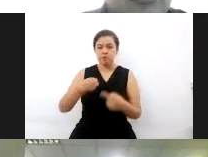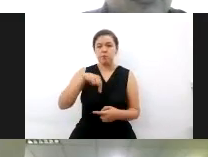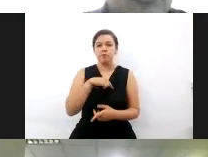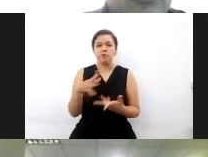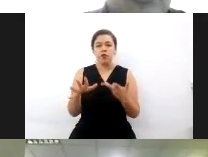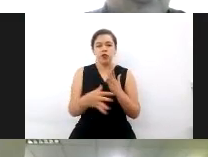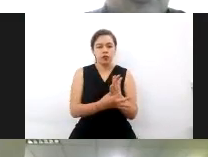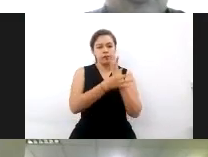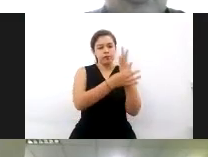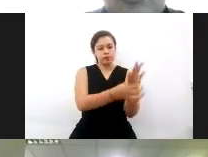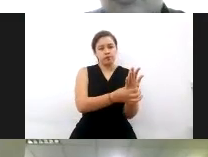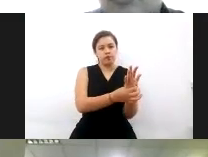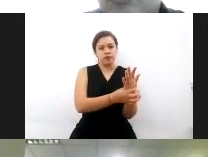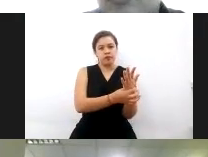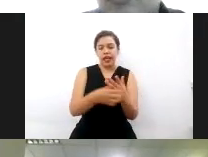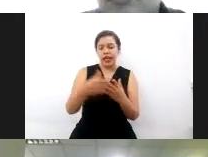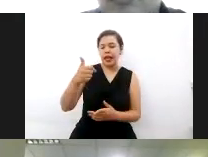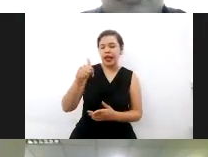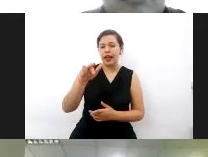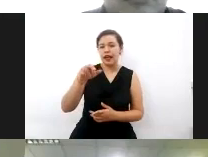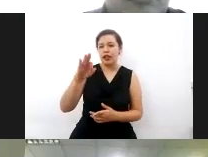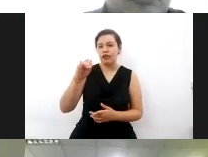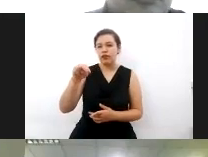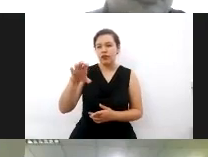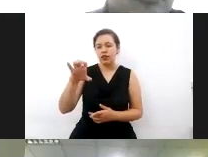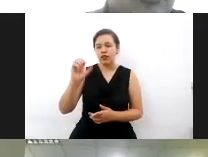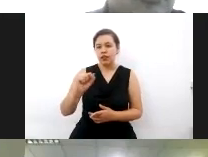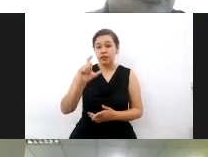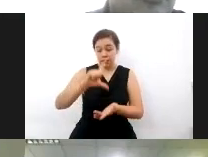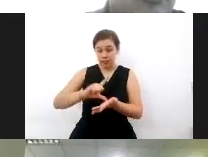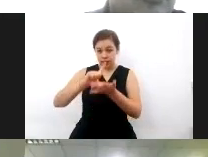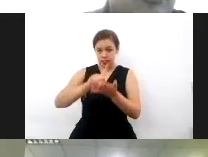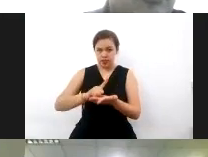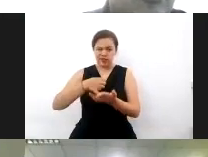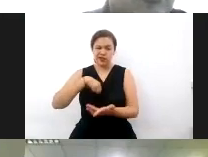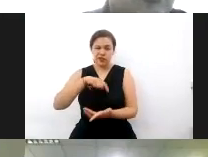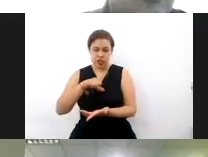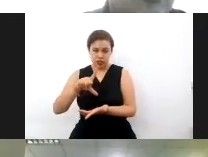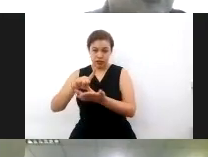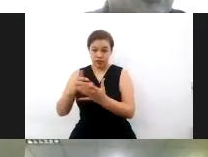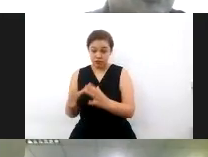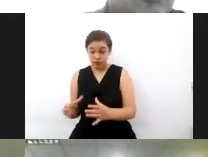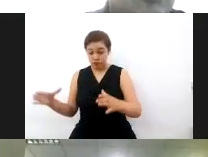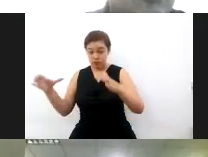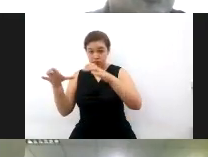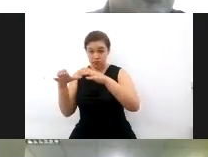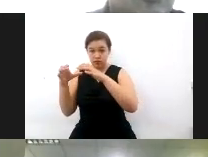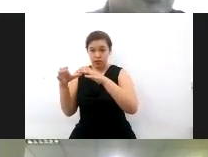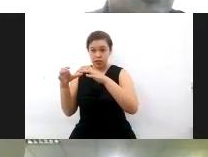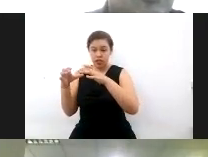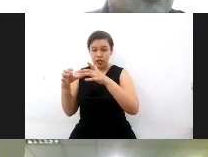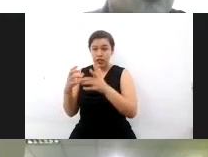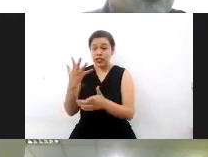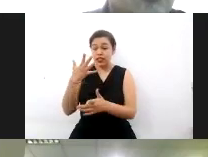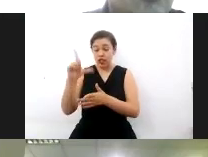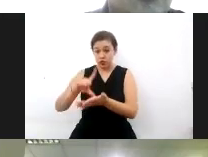en garrafones por litros. Entonces, si nosotros tenemos un garrafón que tiene capacidad para 5